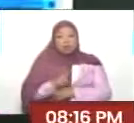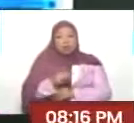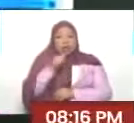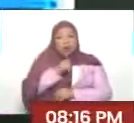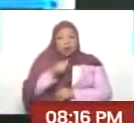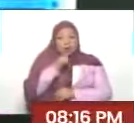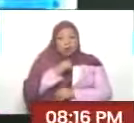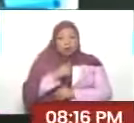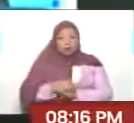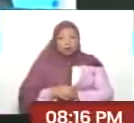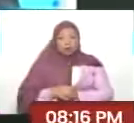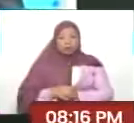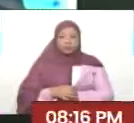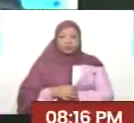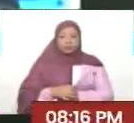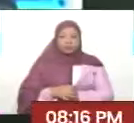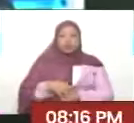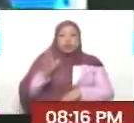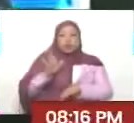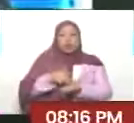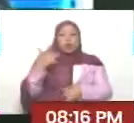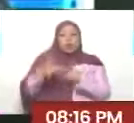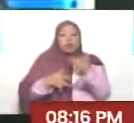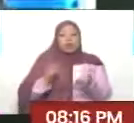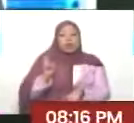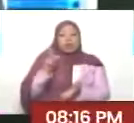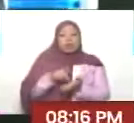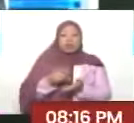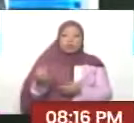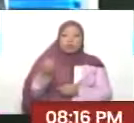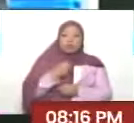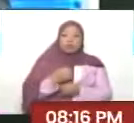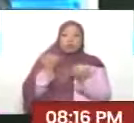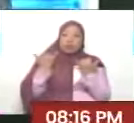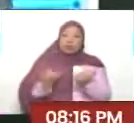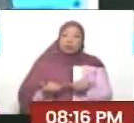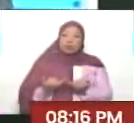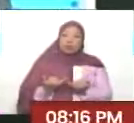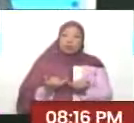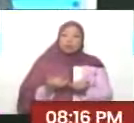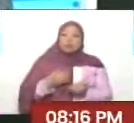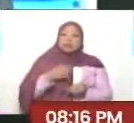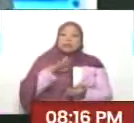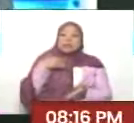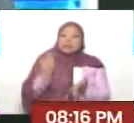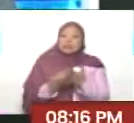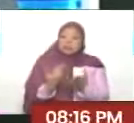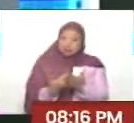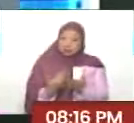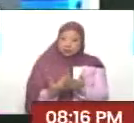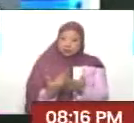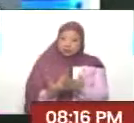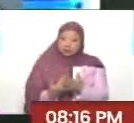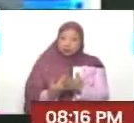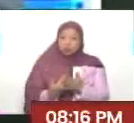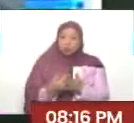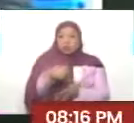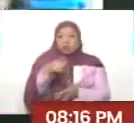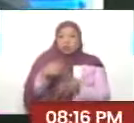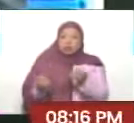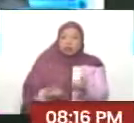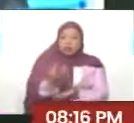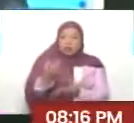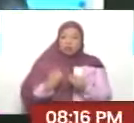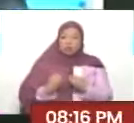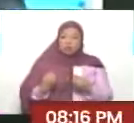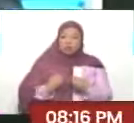agotados, agotados. ¿Por qué están agotados? Porque estamos siendo testigos de un genocidio transmitido